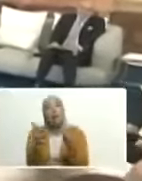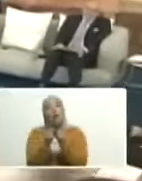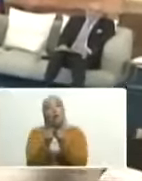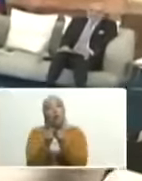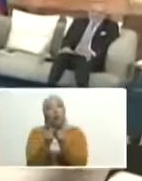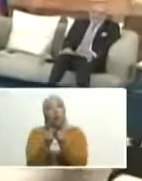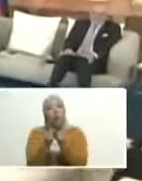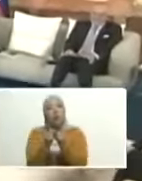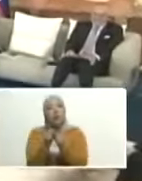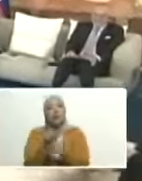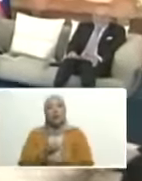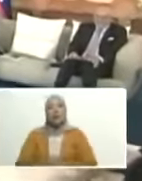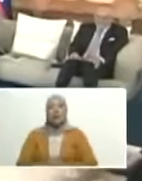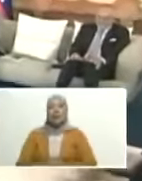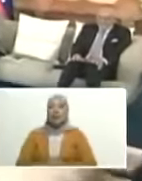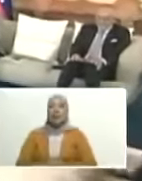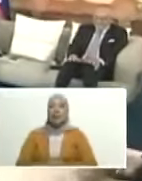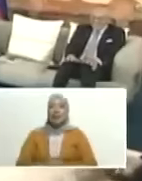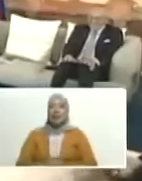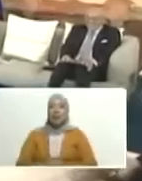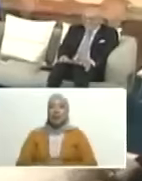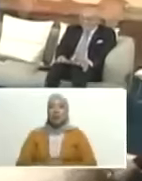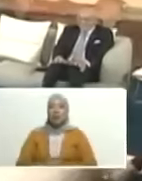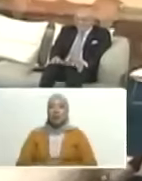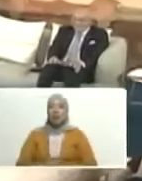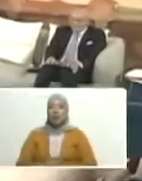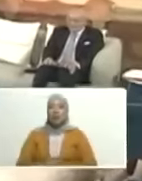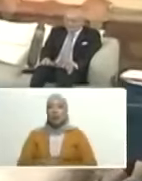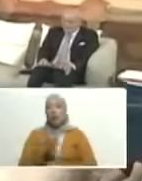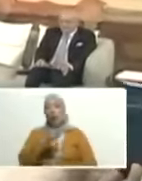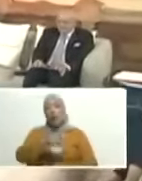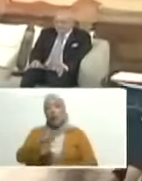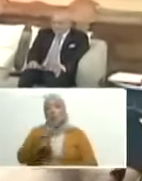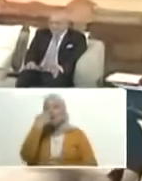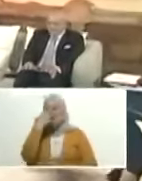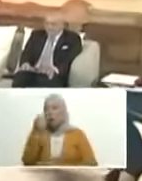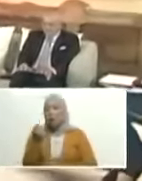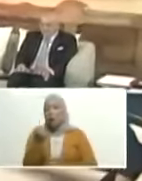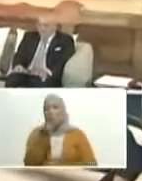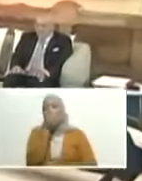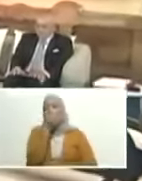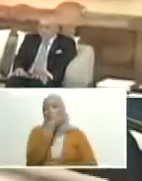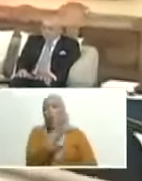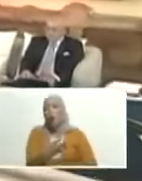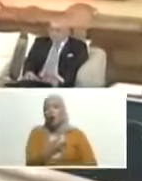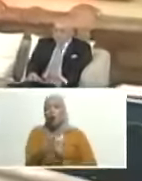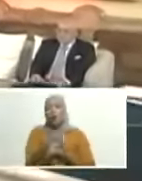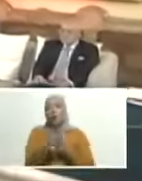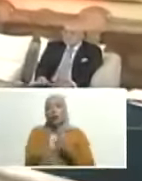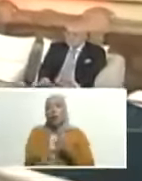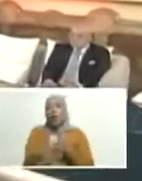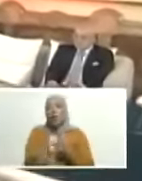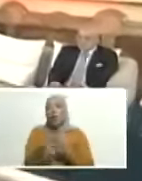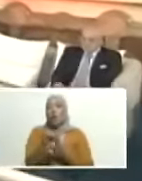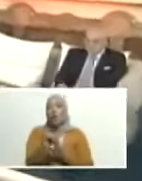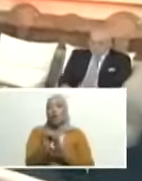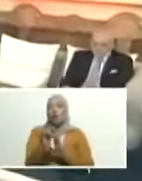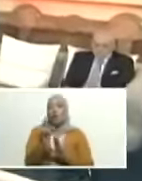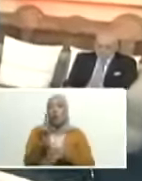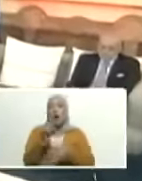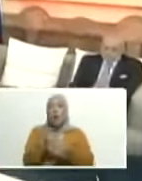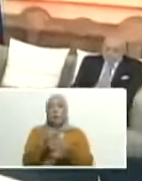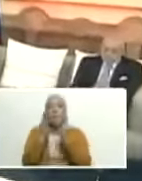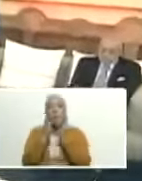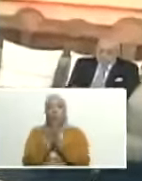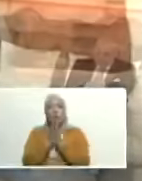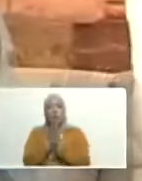palabras suficientes, pues. A buen entendedor. Buenas garantías se han dado. Yo quisiera que el doctor Jorge